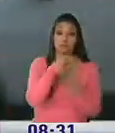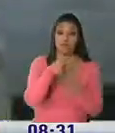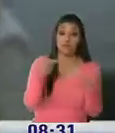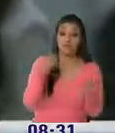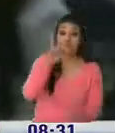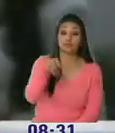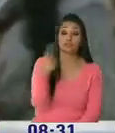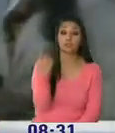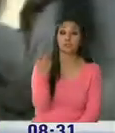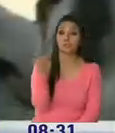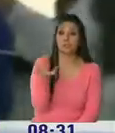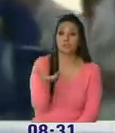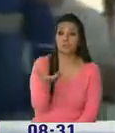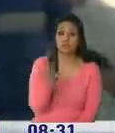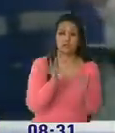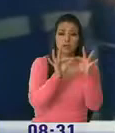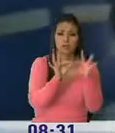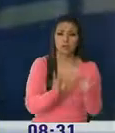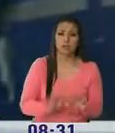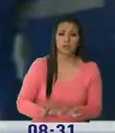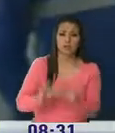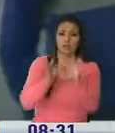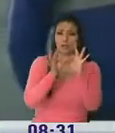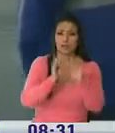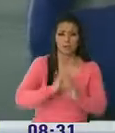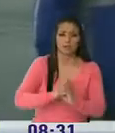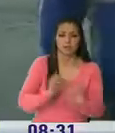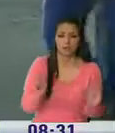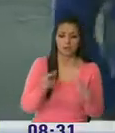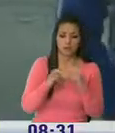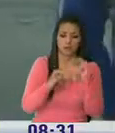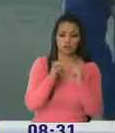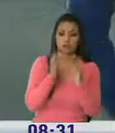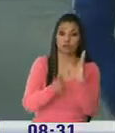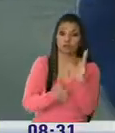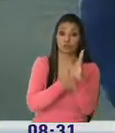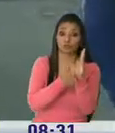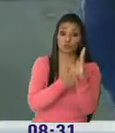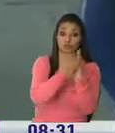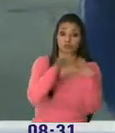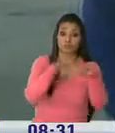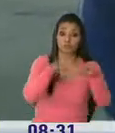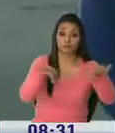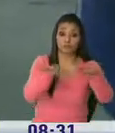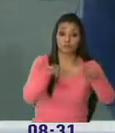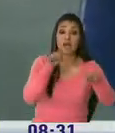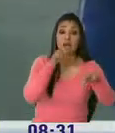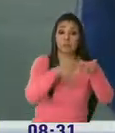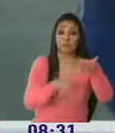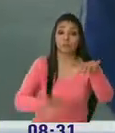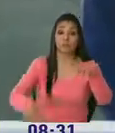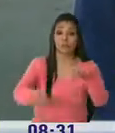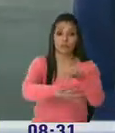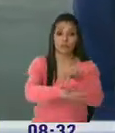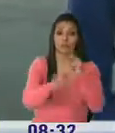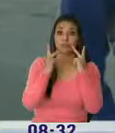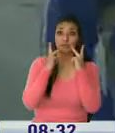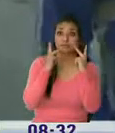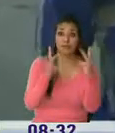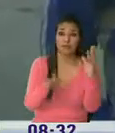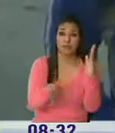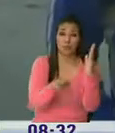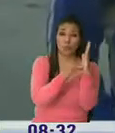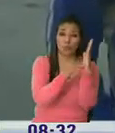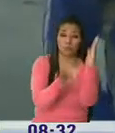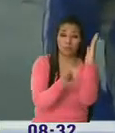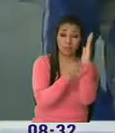hecho una adecuada construcción del sistema de drenaje de agua. Si ustedes ven, tenemos gran cantidad de humedad justamente